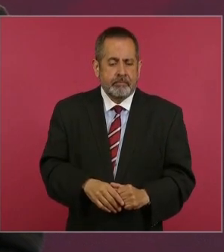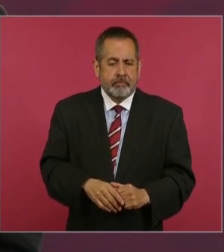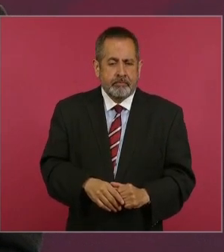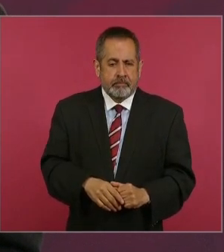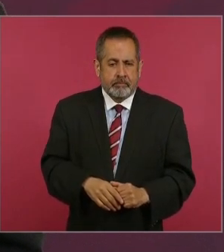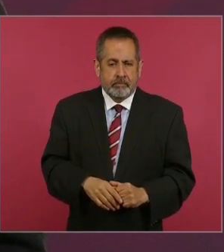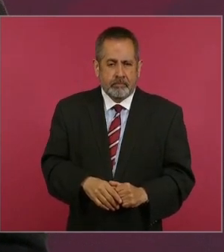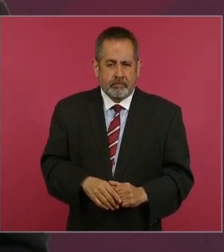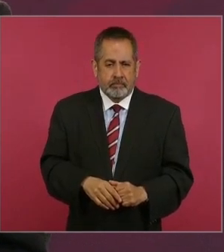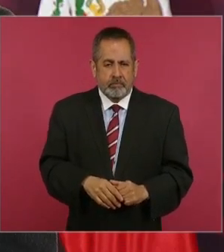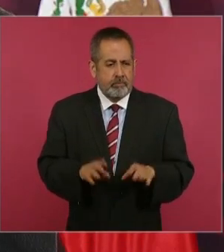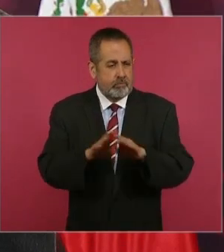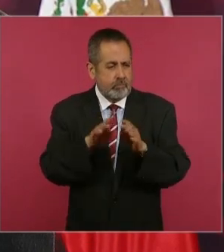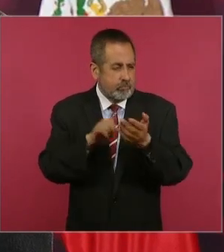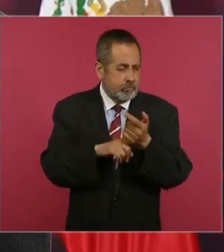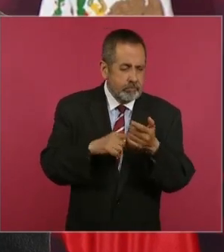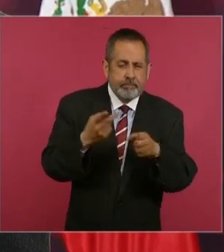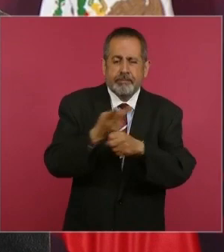lo